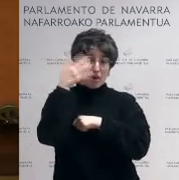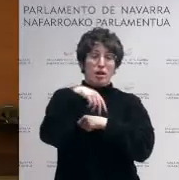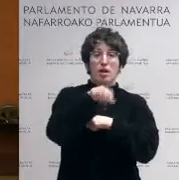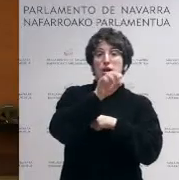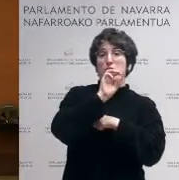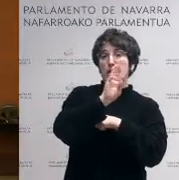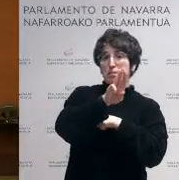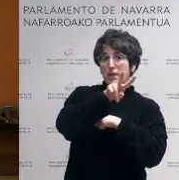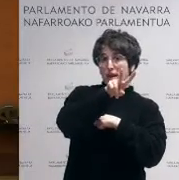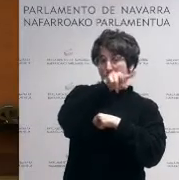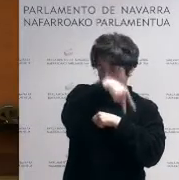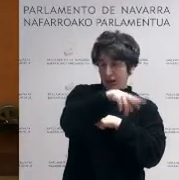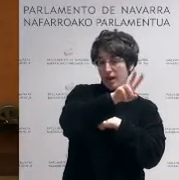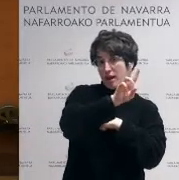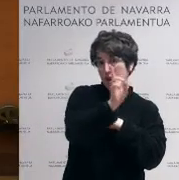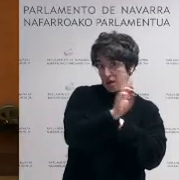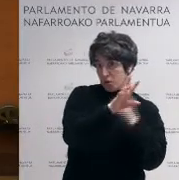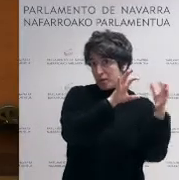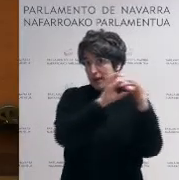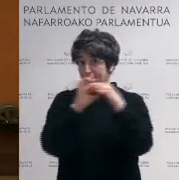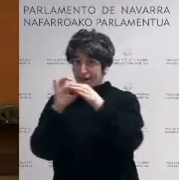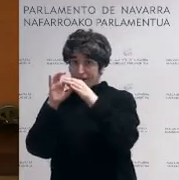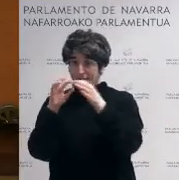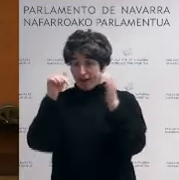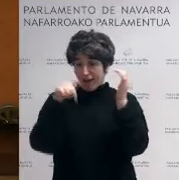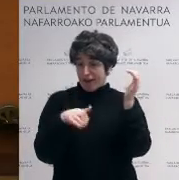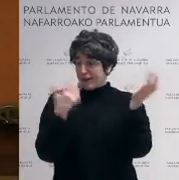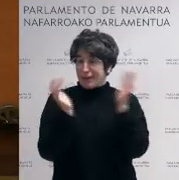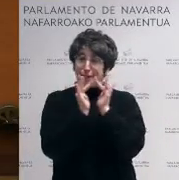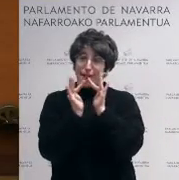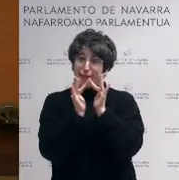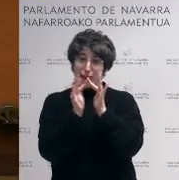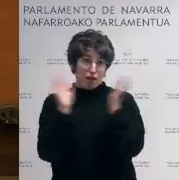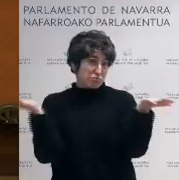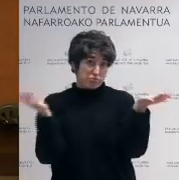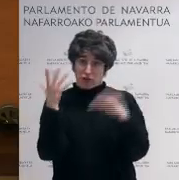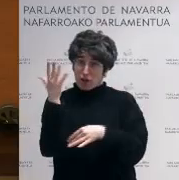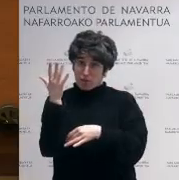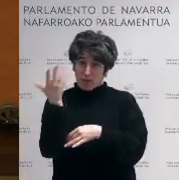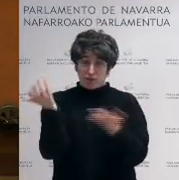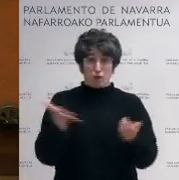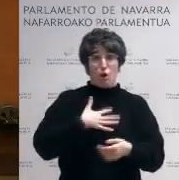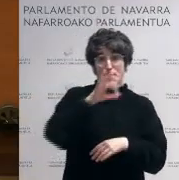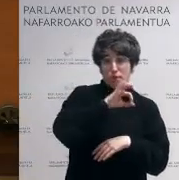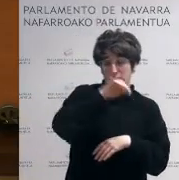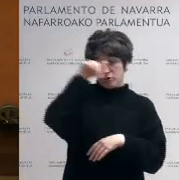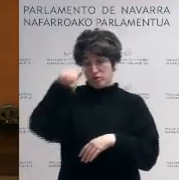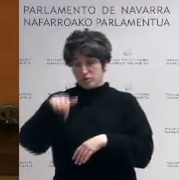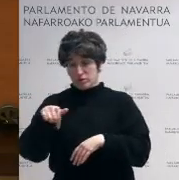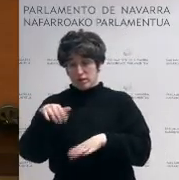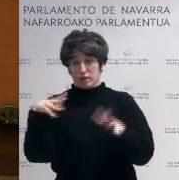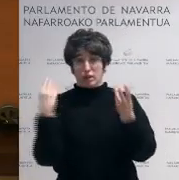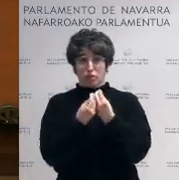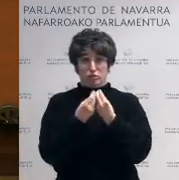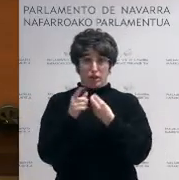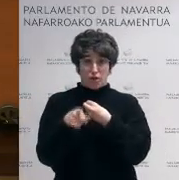Nacionalista Vasco, socio de Geroa Bai, Podemos, que tiene su réplica aquí contigo, rechazan aquí